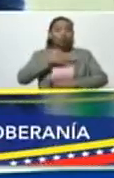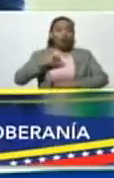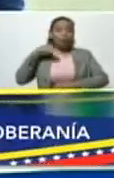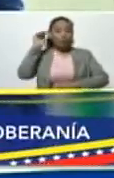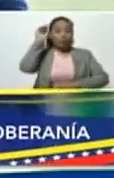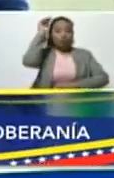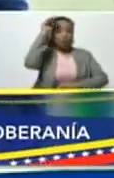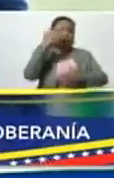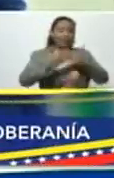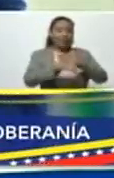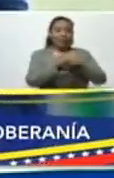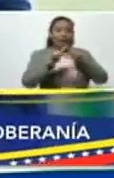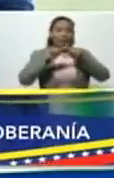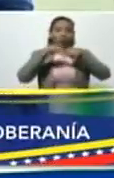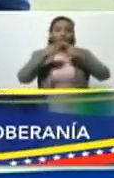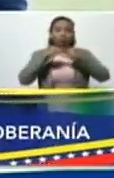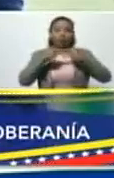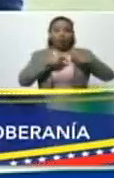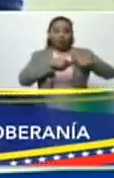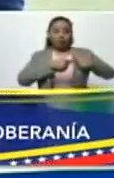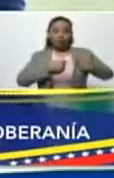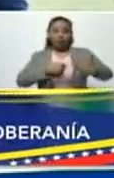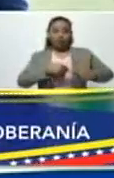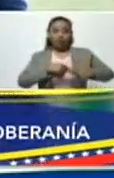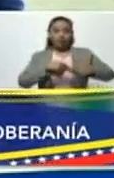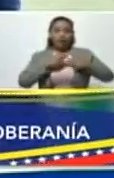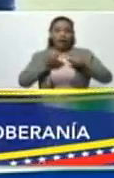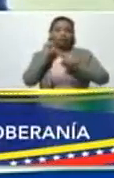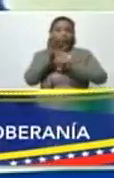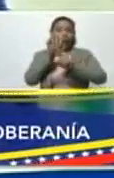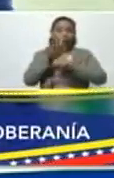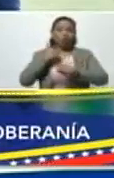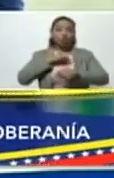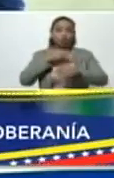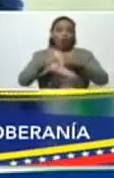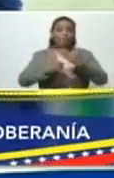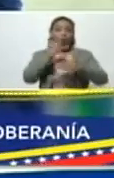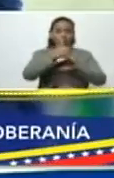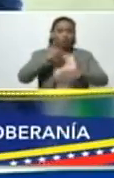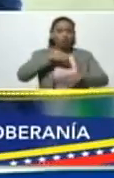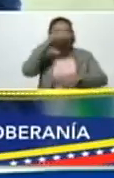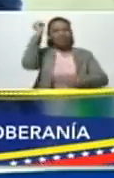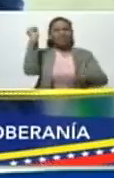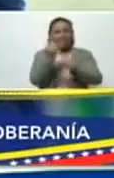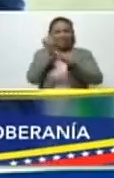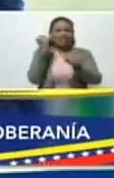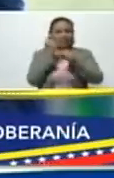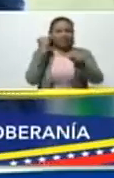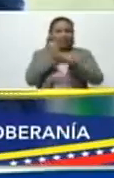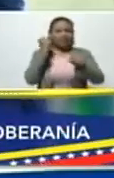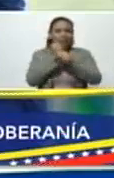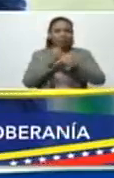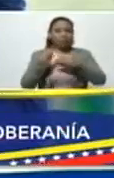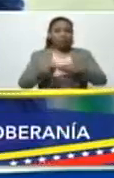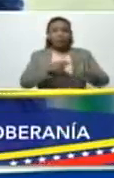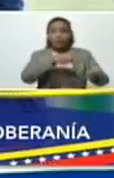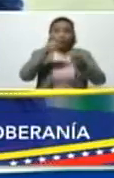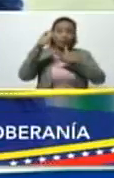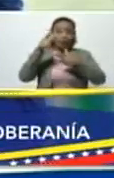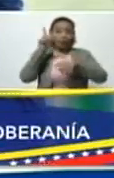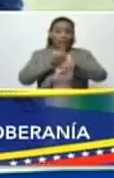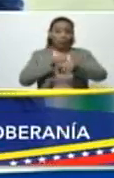avanzar a lo que es el tejido cardíaco y el tejido nervioso. Es un proyecto que estamos trabajando con el profesor Cariel y bueno, llevará tiempo, pero